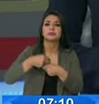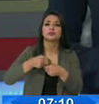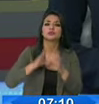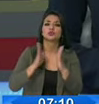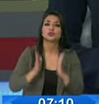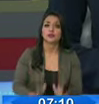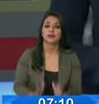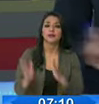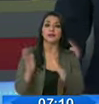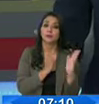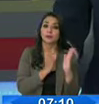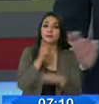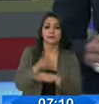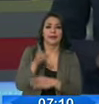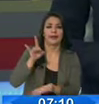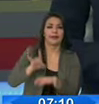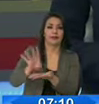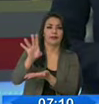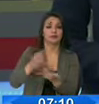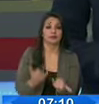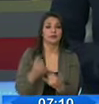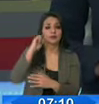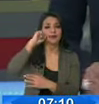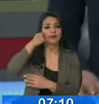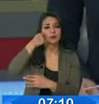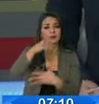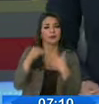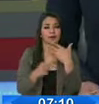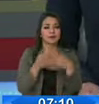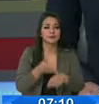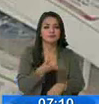Ciudadana Transitorio. Recordemos algunos de estos casos.